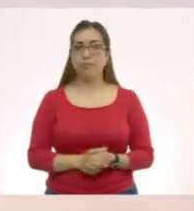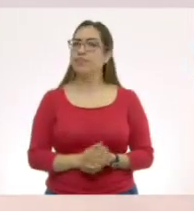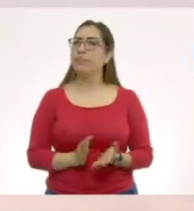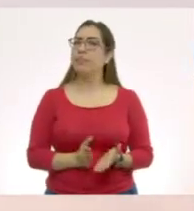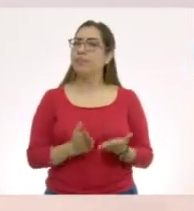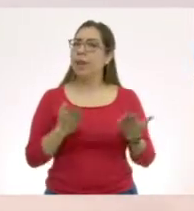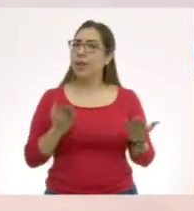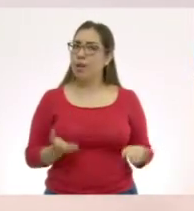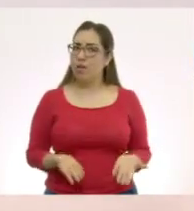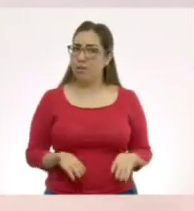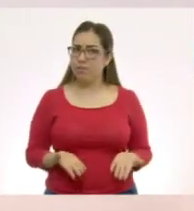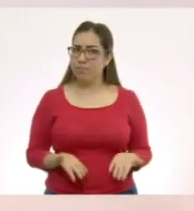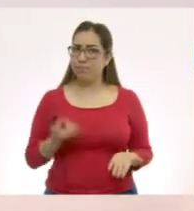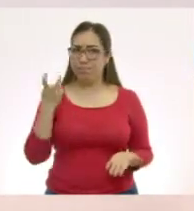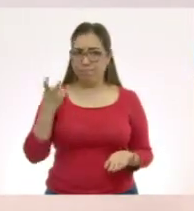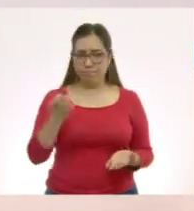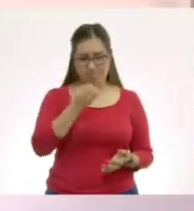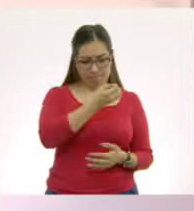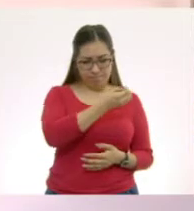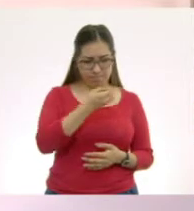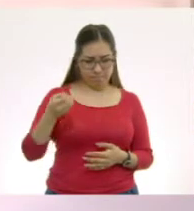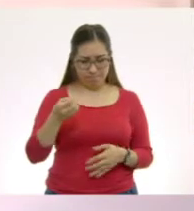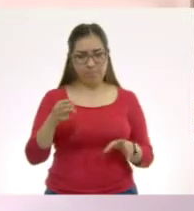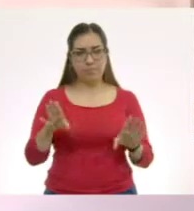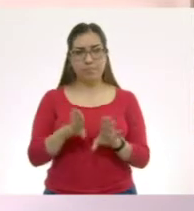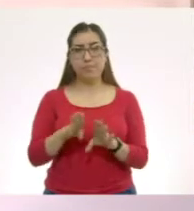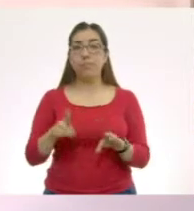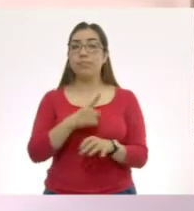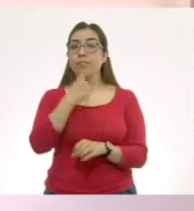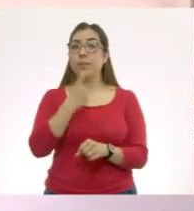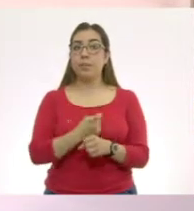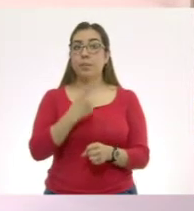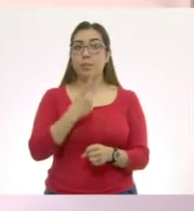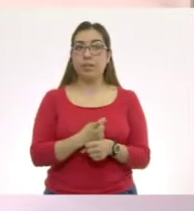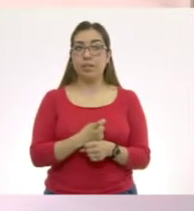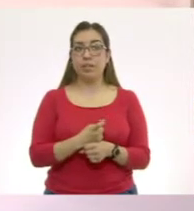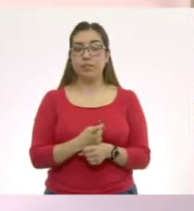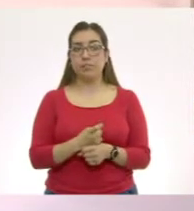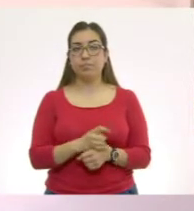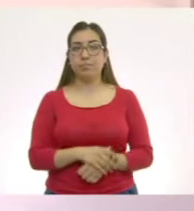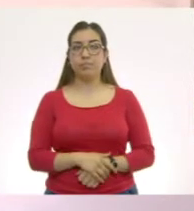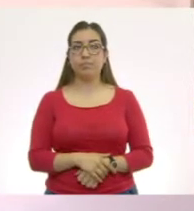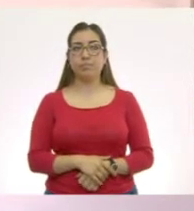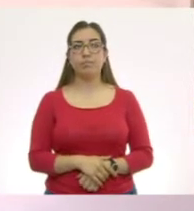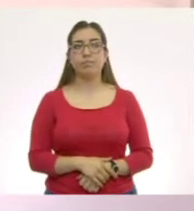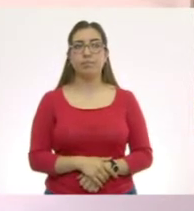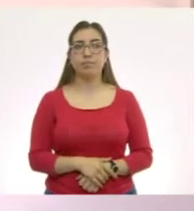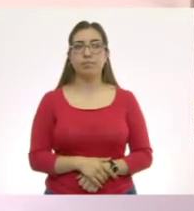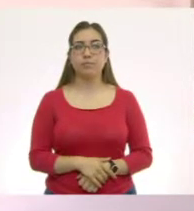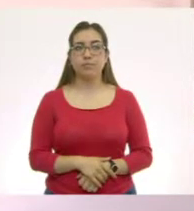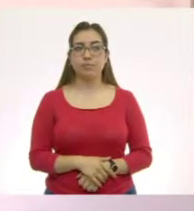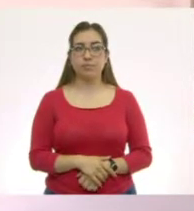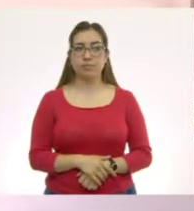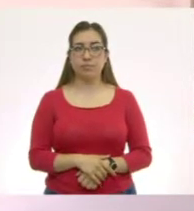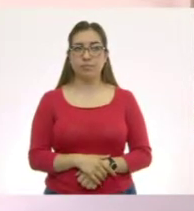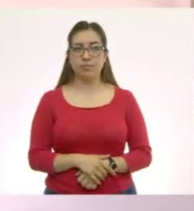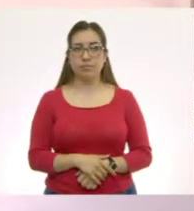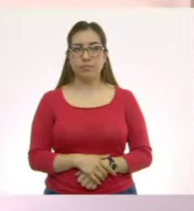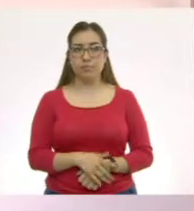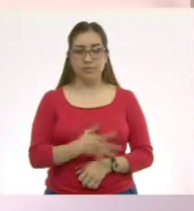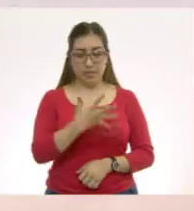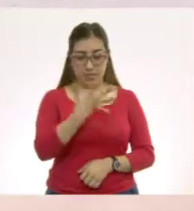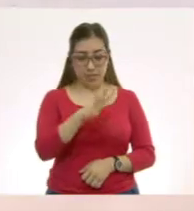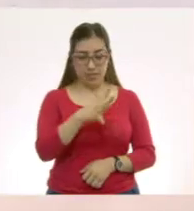vamos a construir esta sucesión. Ajá. Primero ponemos el primer número. ¿Qué es 10?